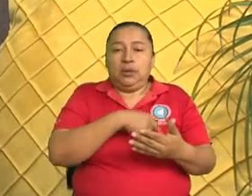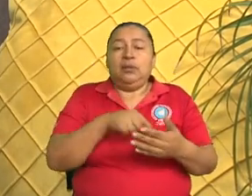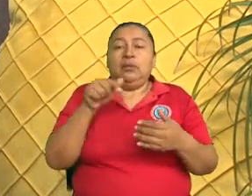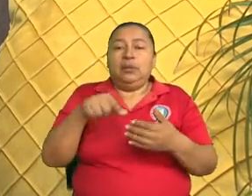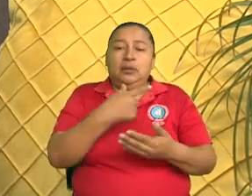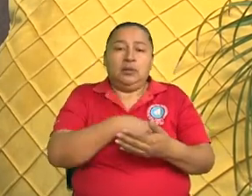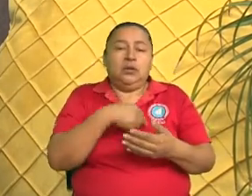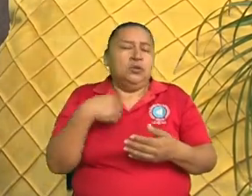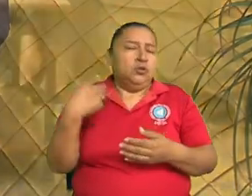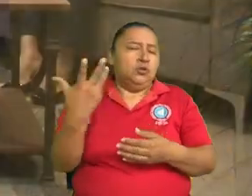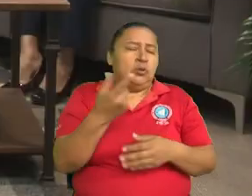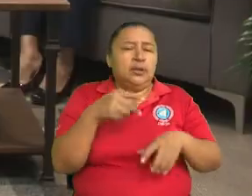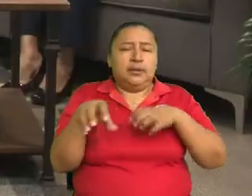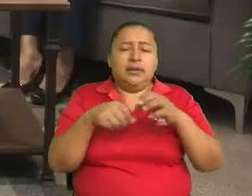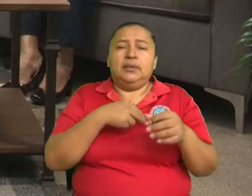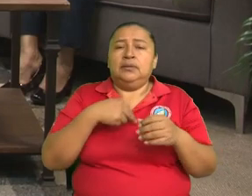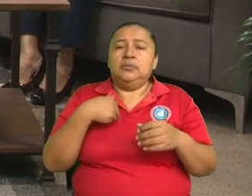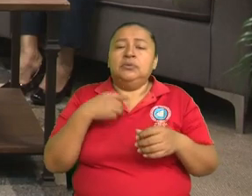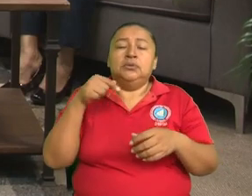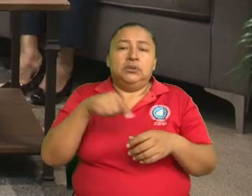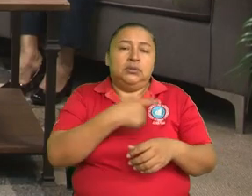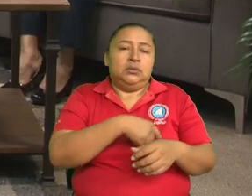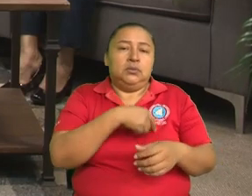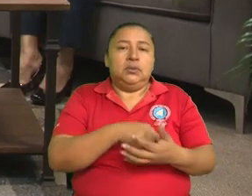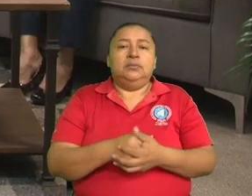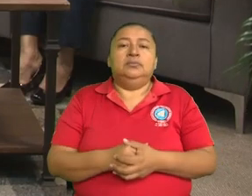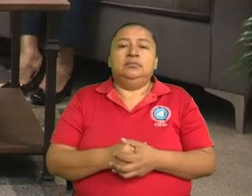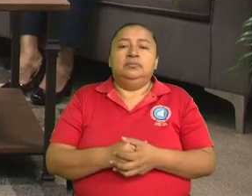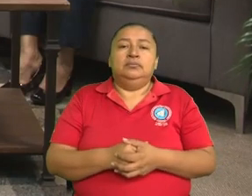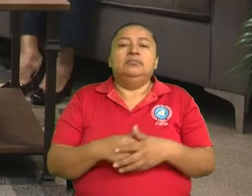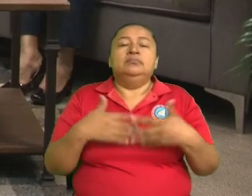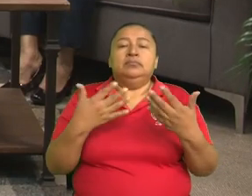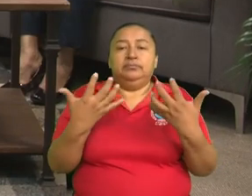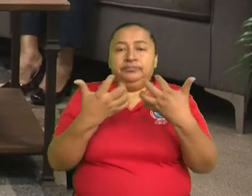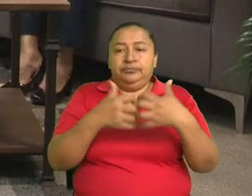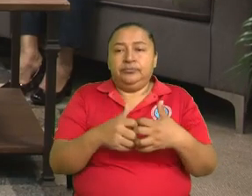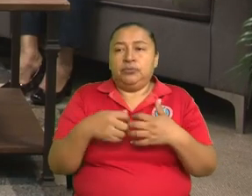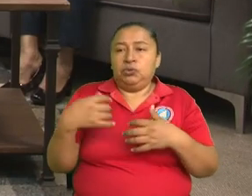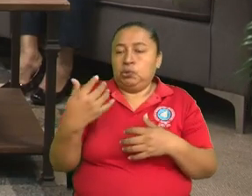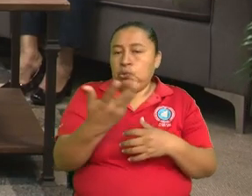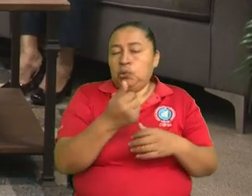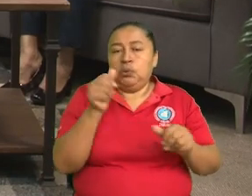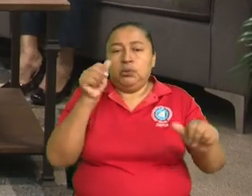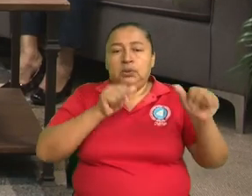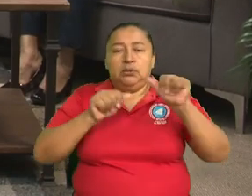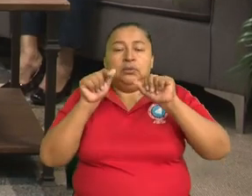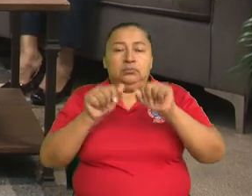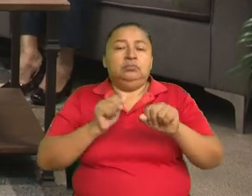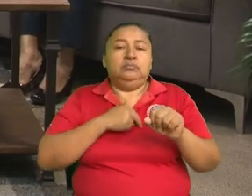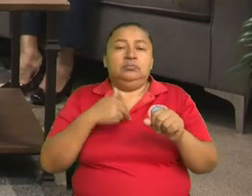desde la escuela, todas las actividades que estamos desarrollando desde la escuela. Claro, articulado con todos los actores,